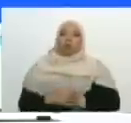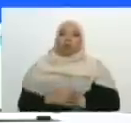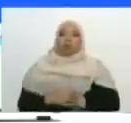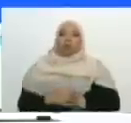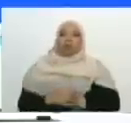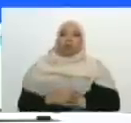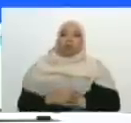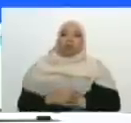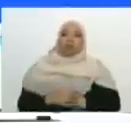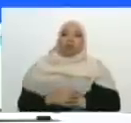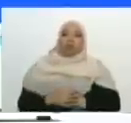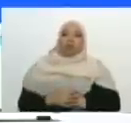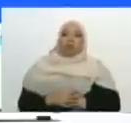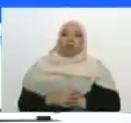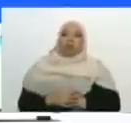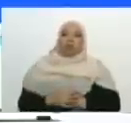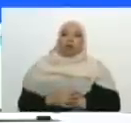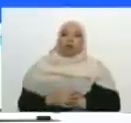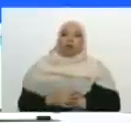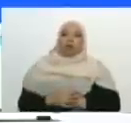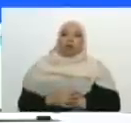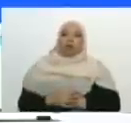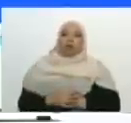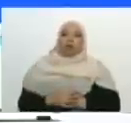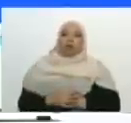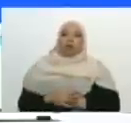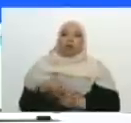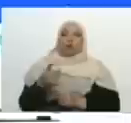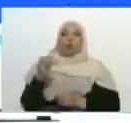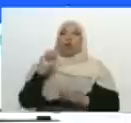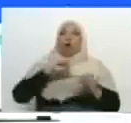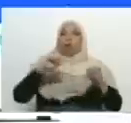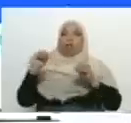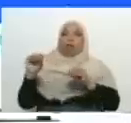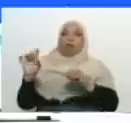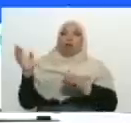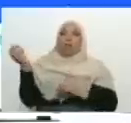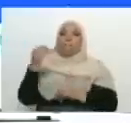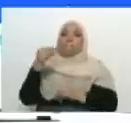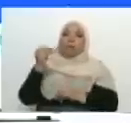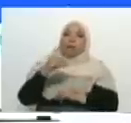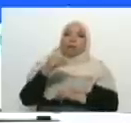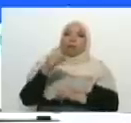realmente debemos decirlo, tuvimos que pedir más de una opinión